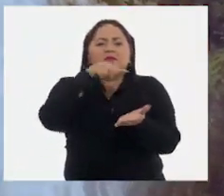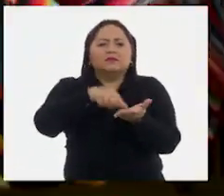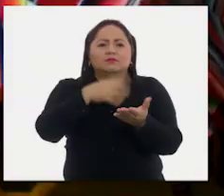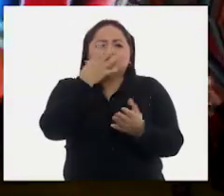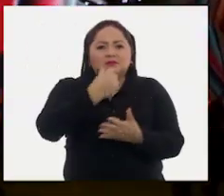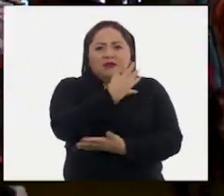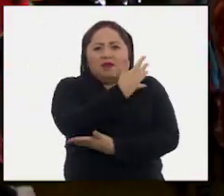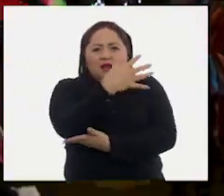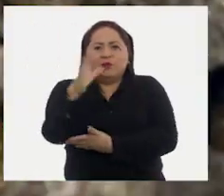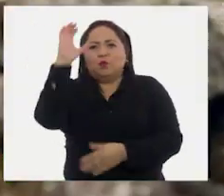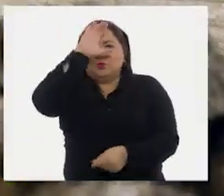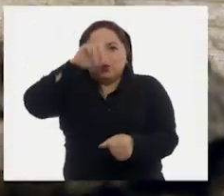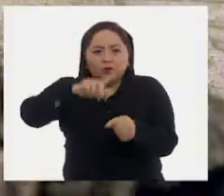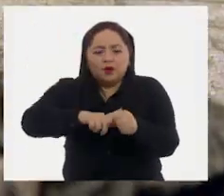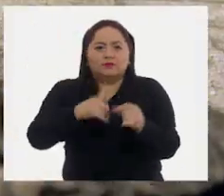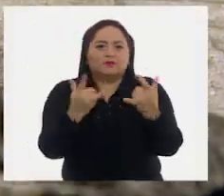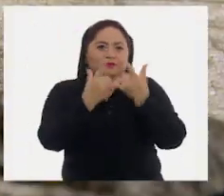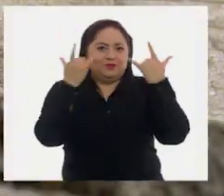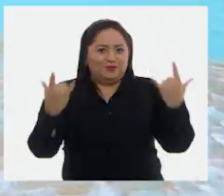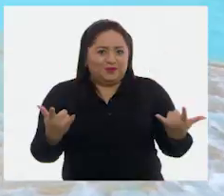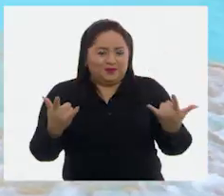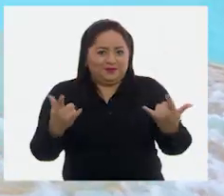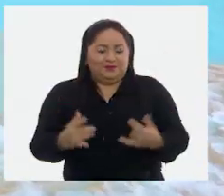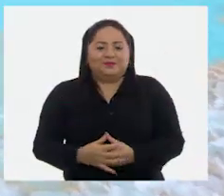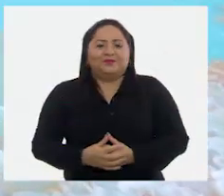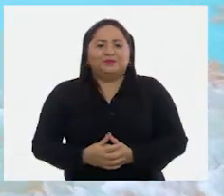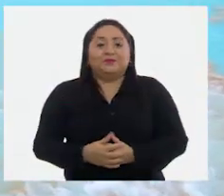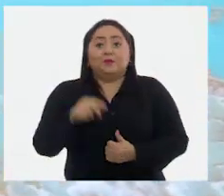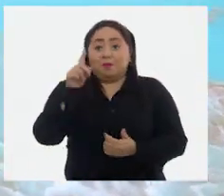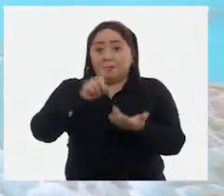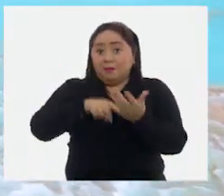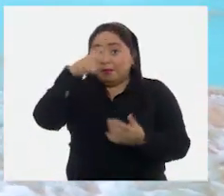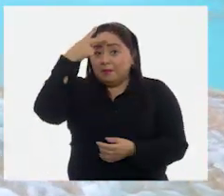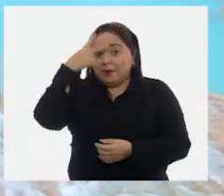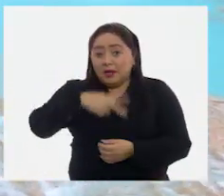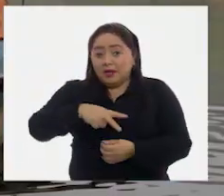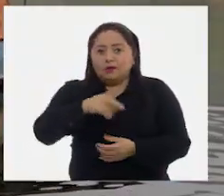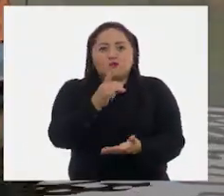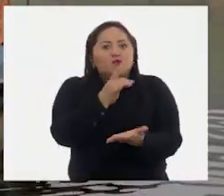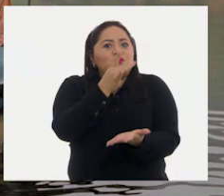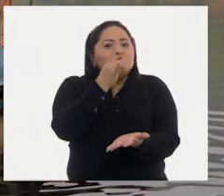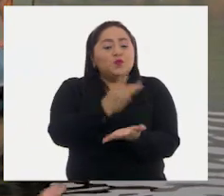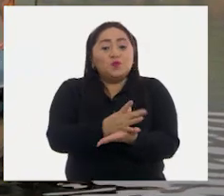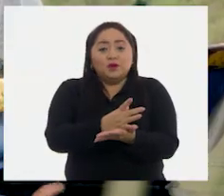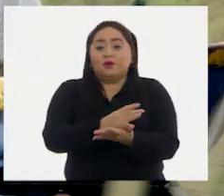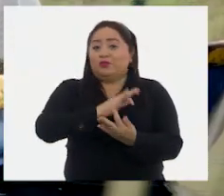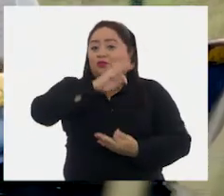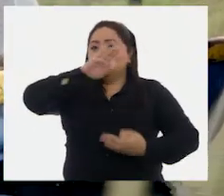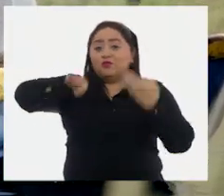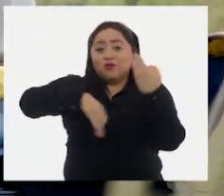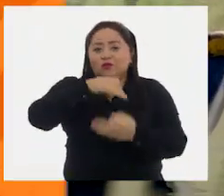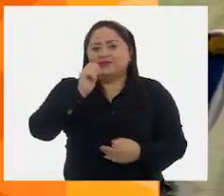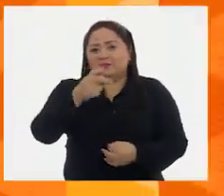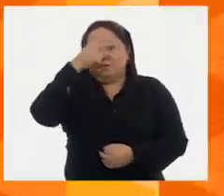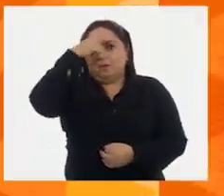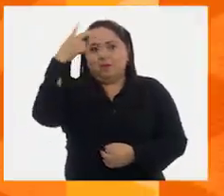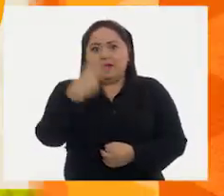naturales, culturales e históricas. México es único y todos somos México.